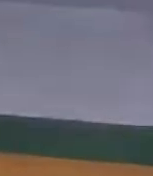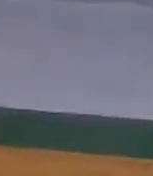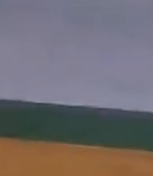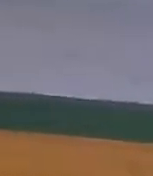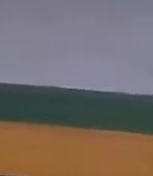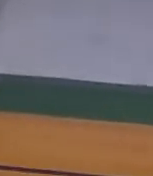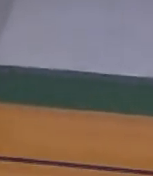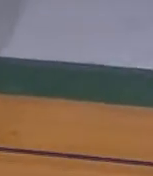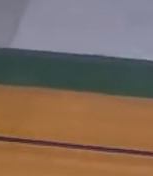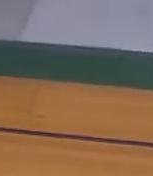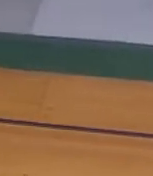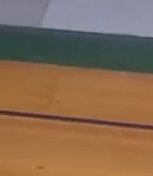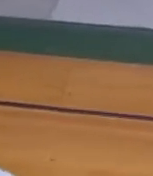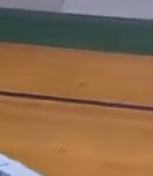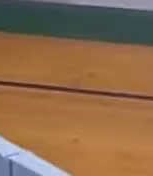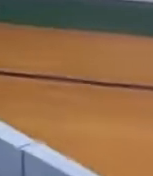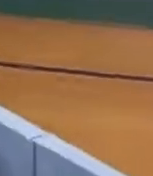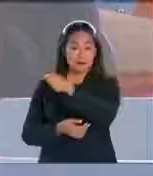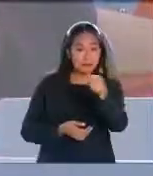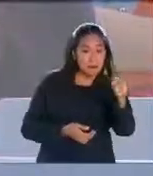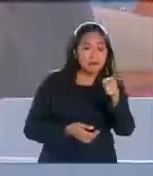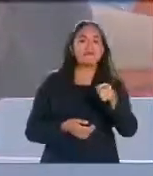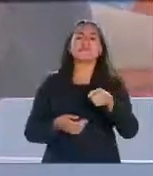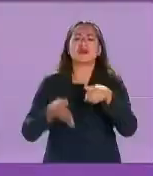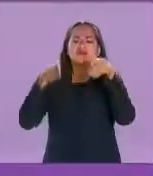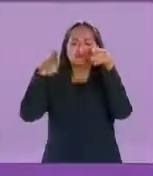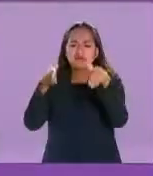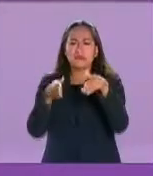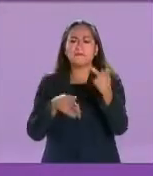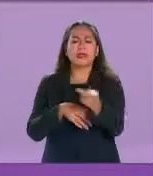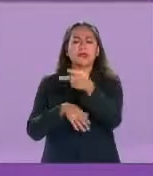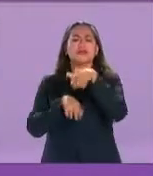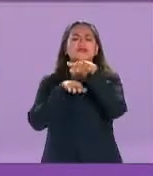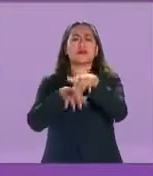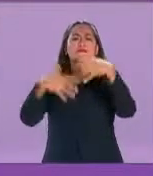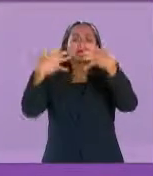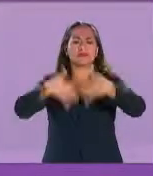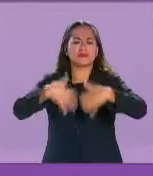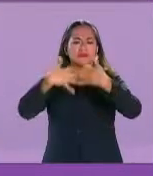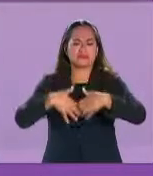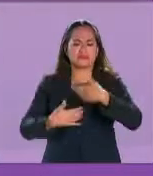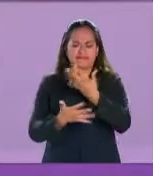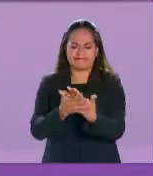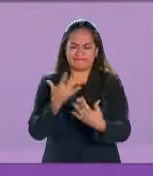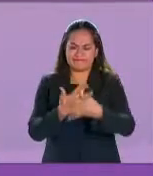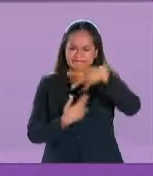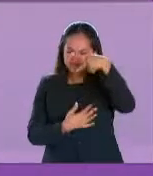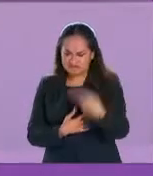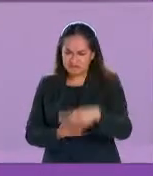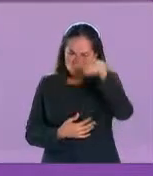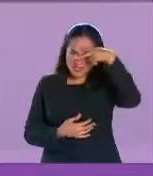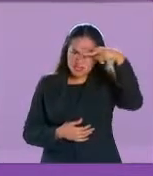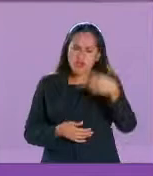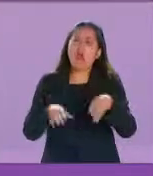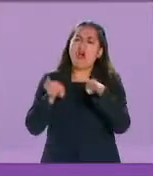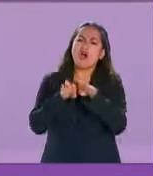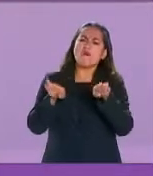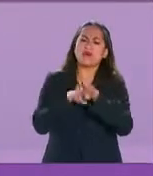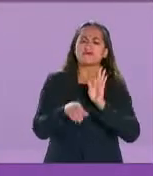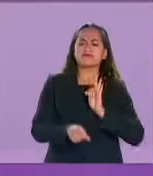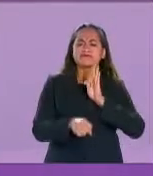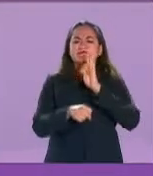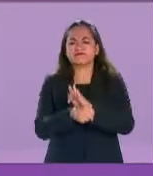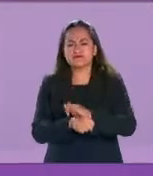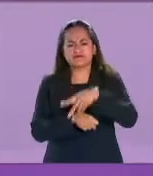Tijuana. De acuerdo a datos difundidos por el organismo electoral, el segundo encuentro entre presidenciales fue visto por